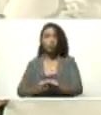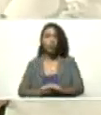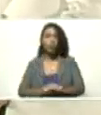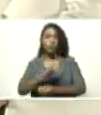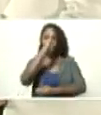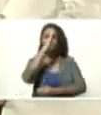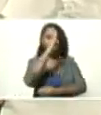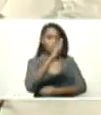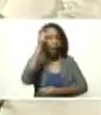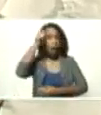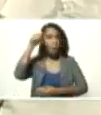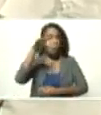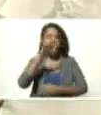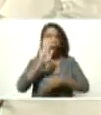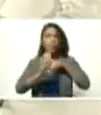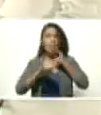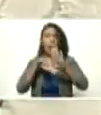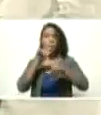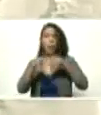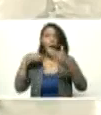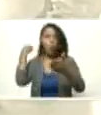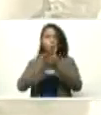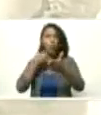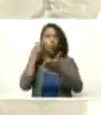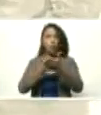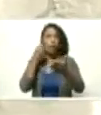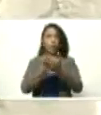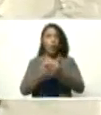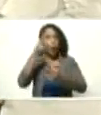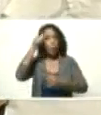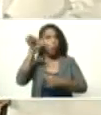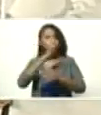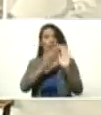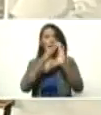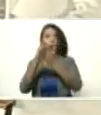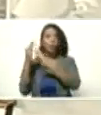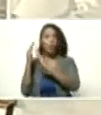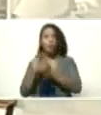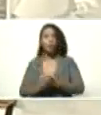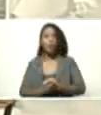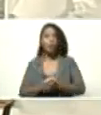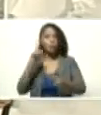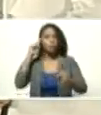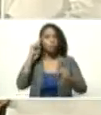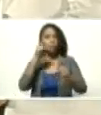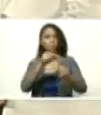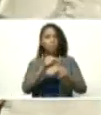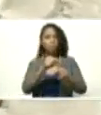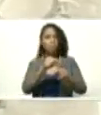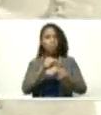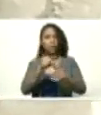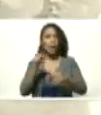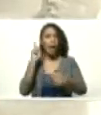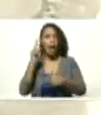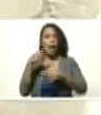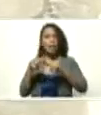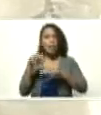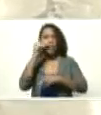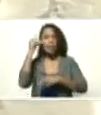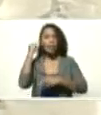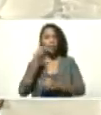dirigidas al pueblo de a pie, al pueblo luchador, al pueblo comunero, dirigidas a las niñas y a los